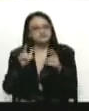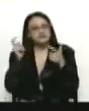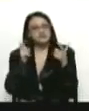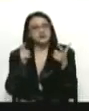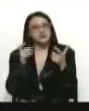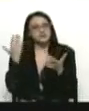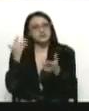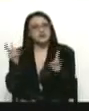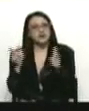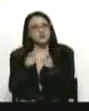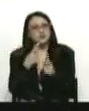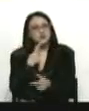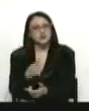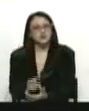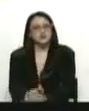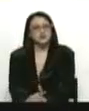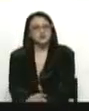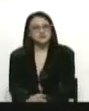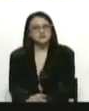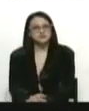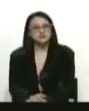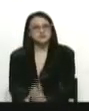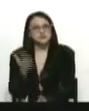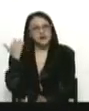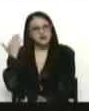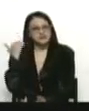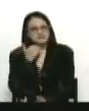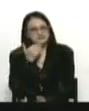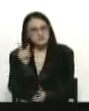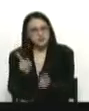una reunión que tenía hace unas horas.